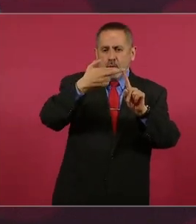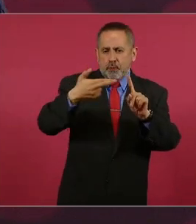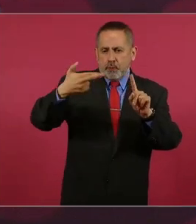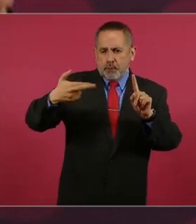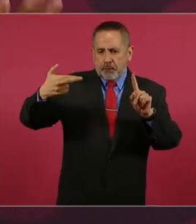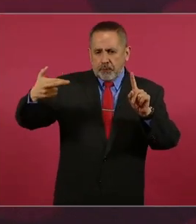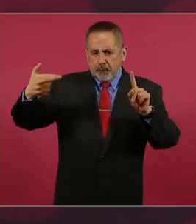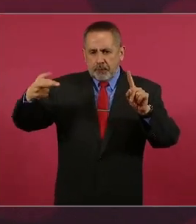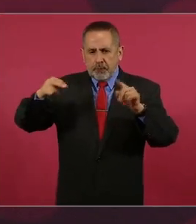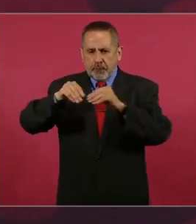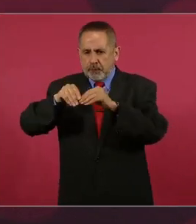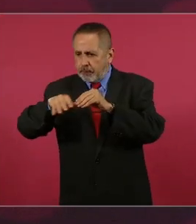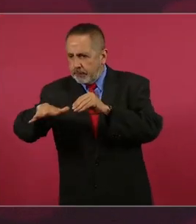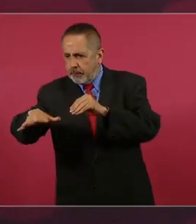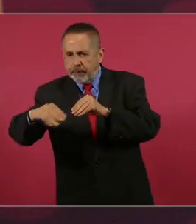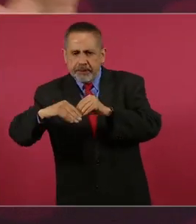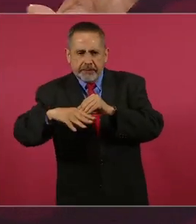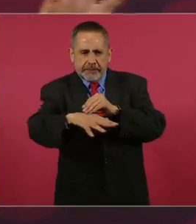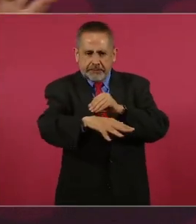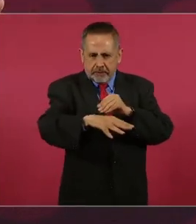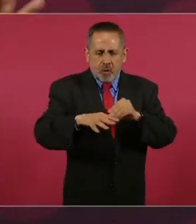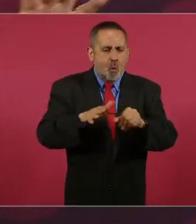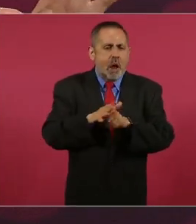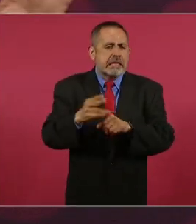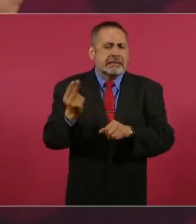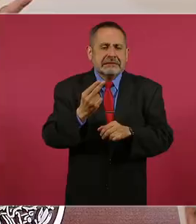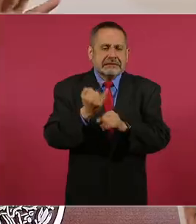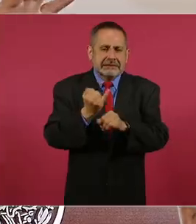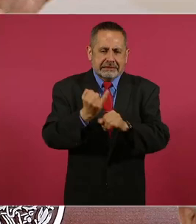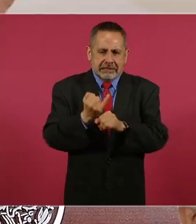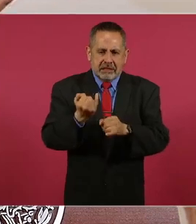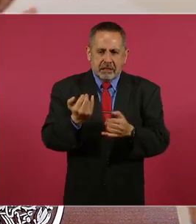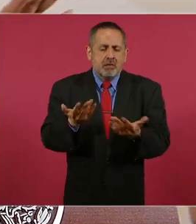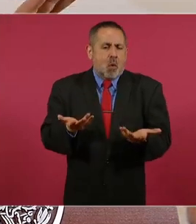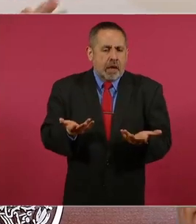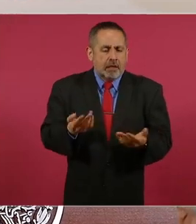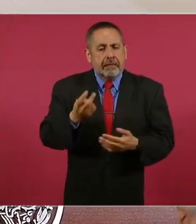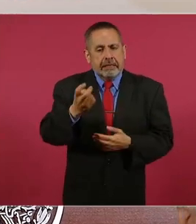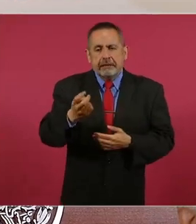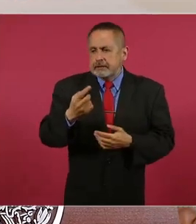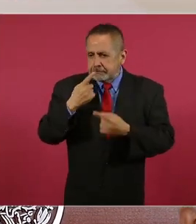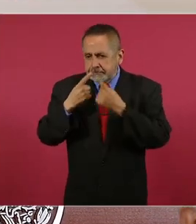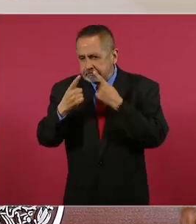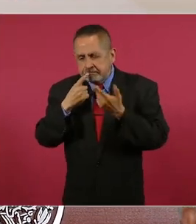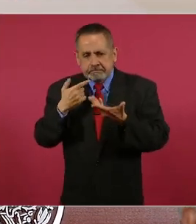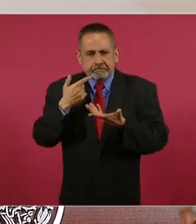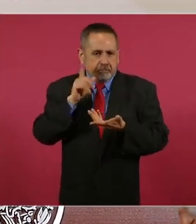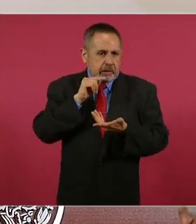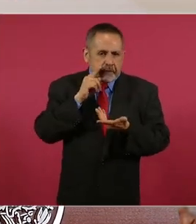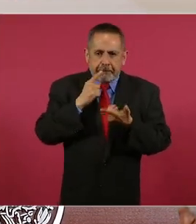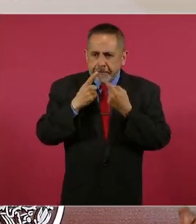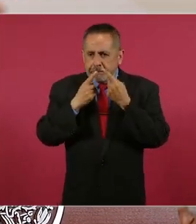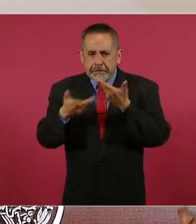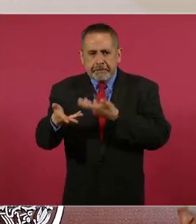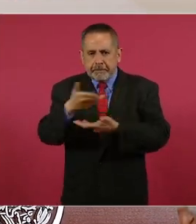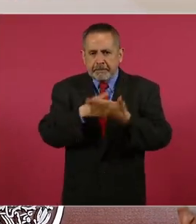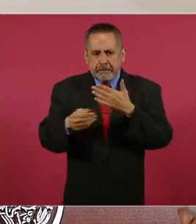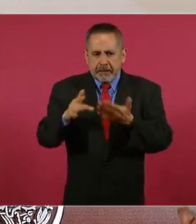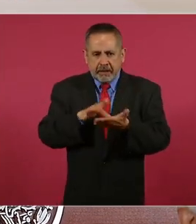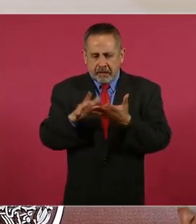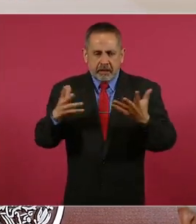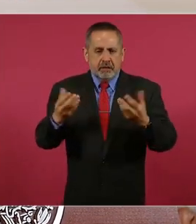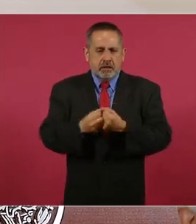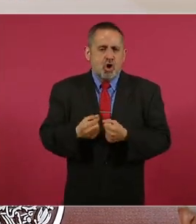explicarles cómo vamos y qué necesitamos de apoyo de ellos para concluir. Son